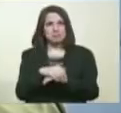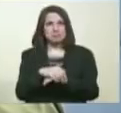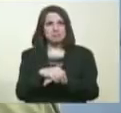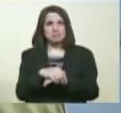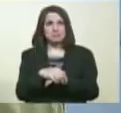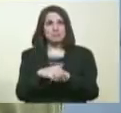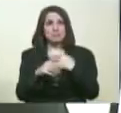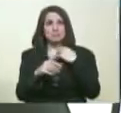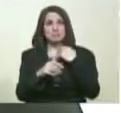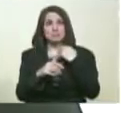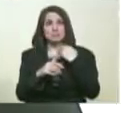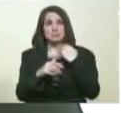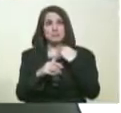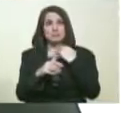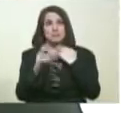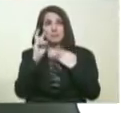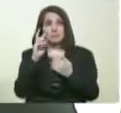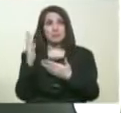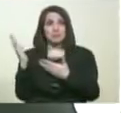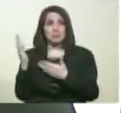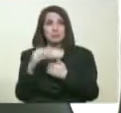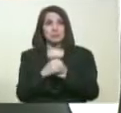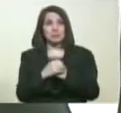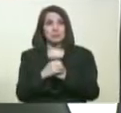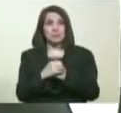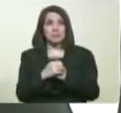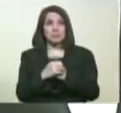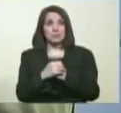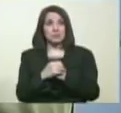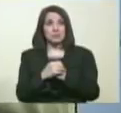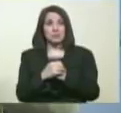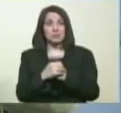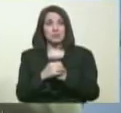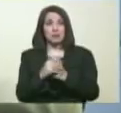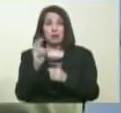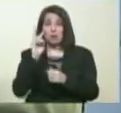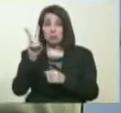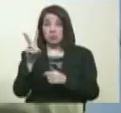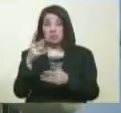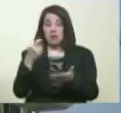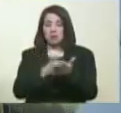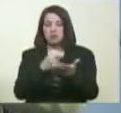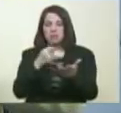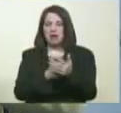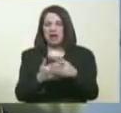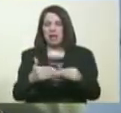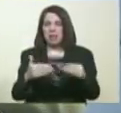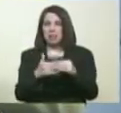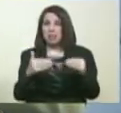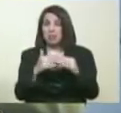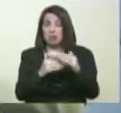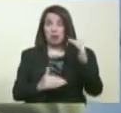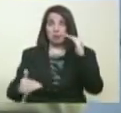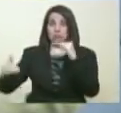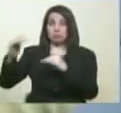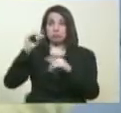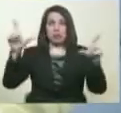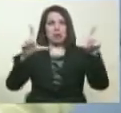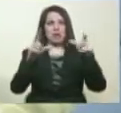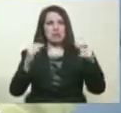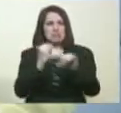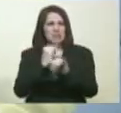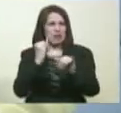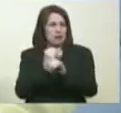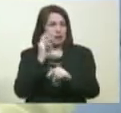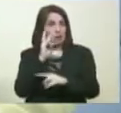saca con los factores reales el precio del dólar por el implícito